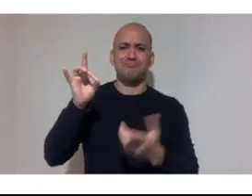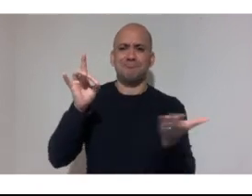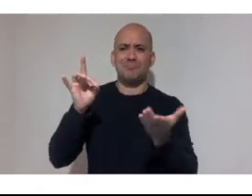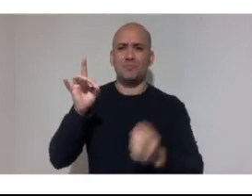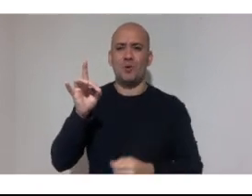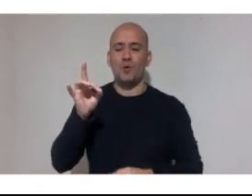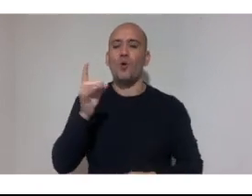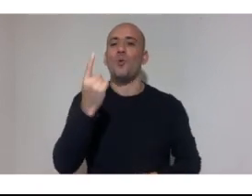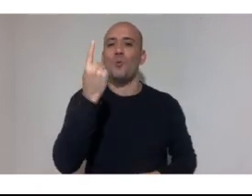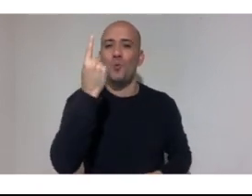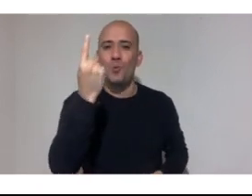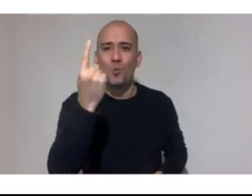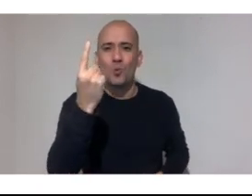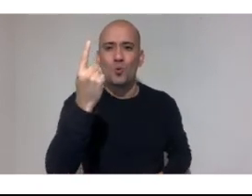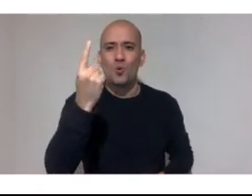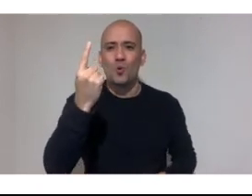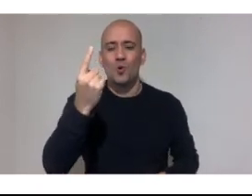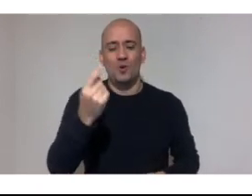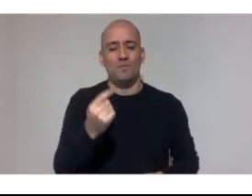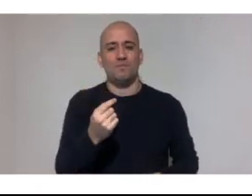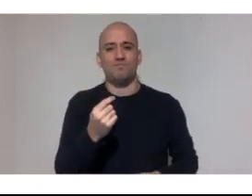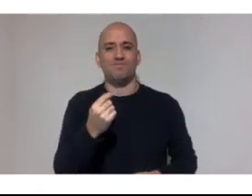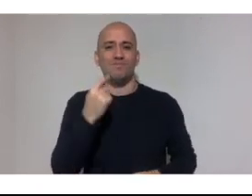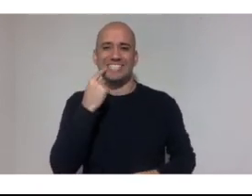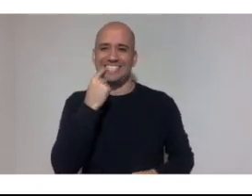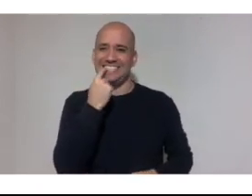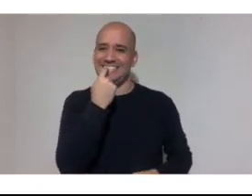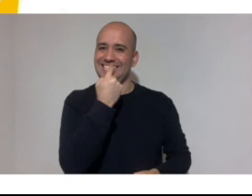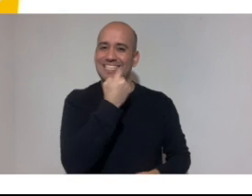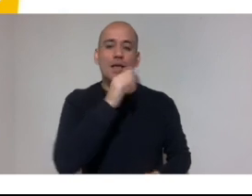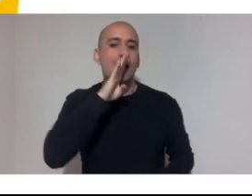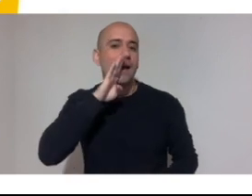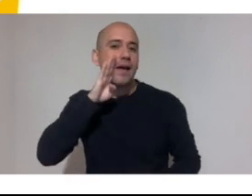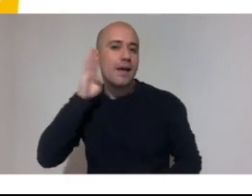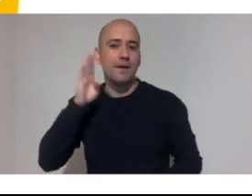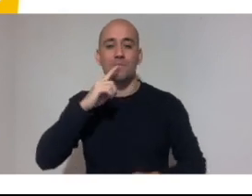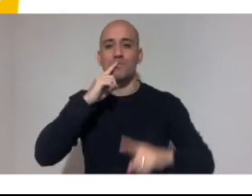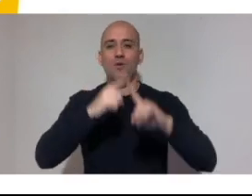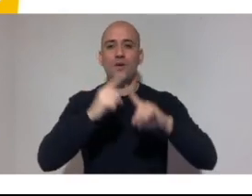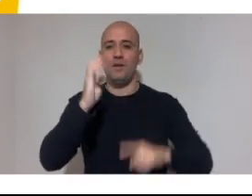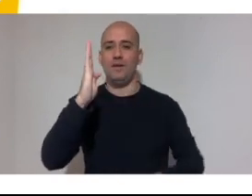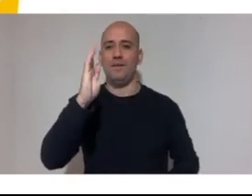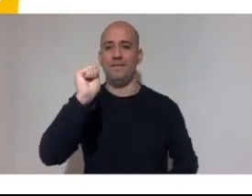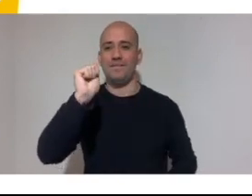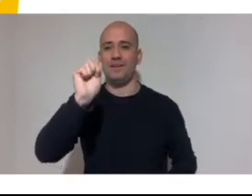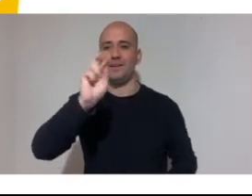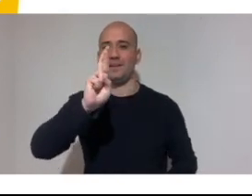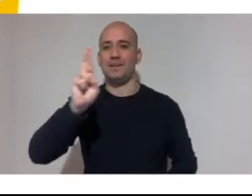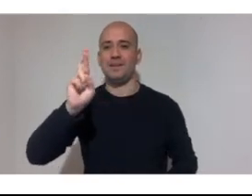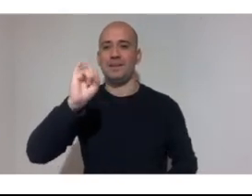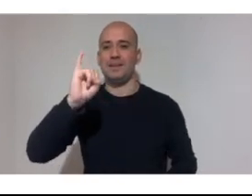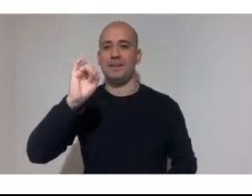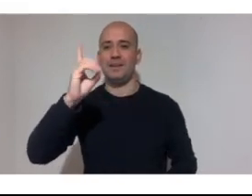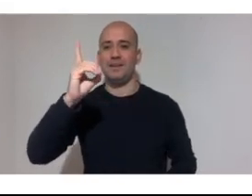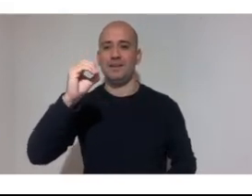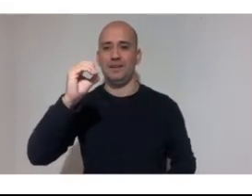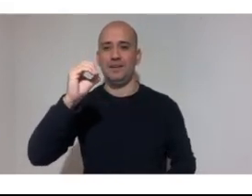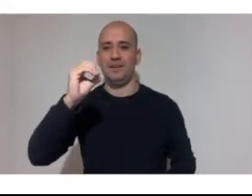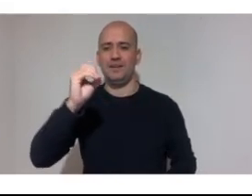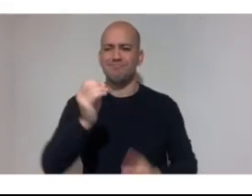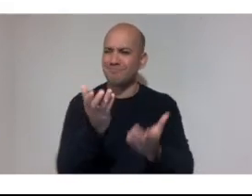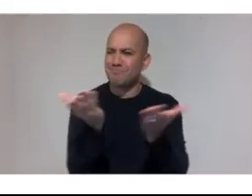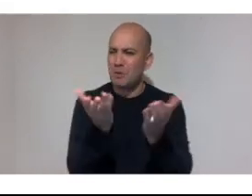técnica en particular que es la más usada e indicada. Es la técnica de barrido.